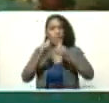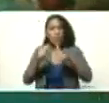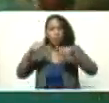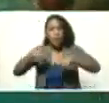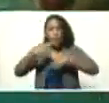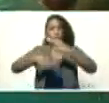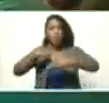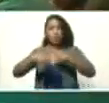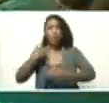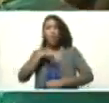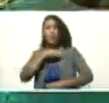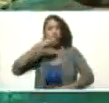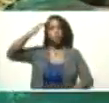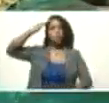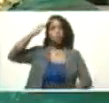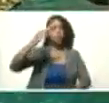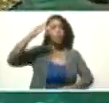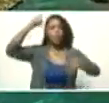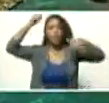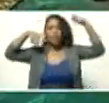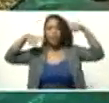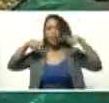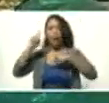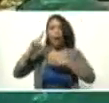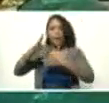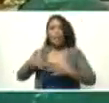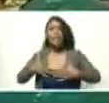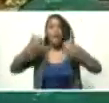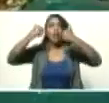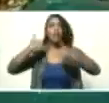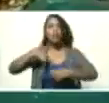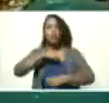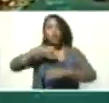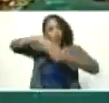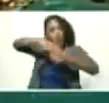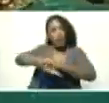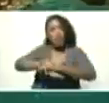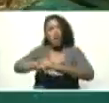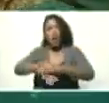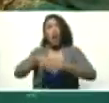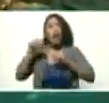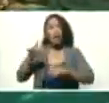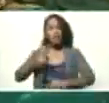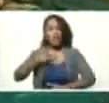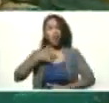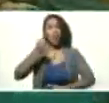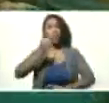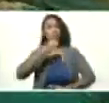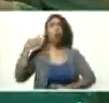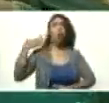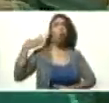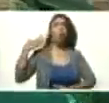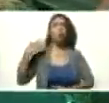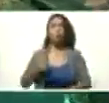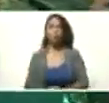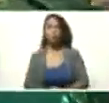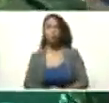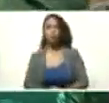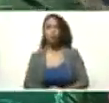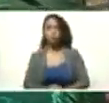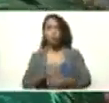revolución, nuestro comandante Hugo Chávez, fue el rescate de nuestras raíces y sentirnos orgullosos